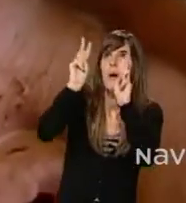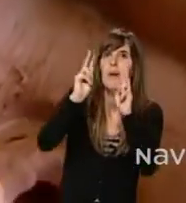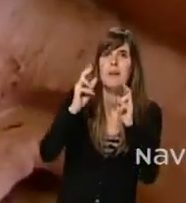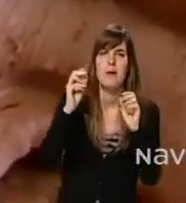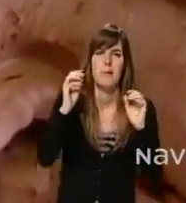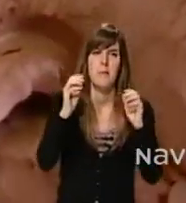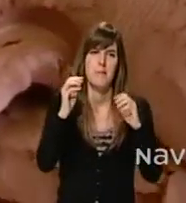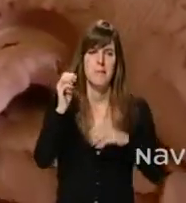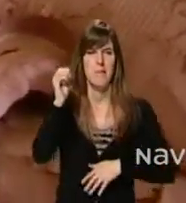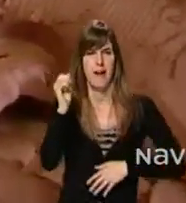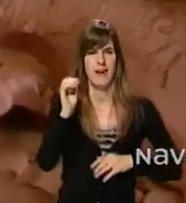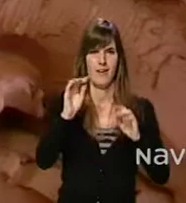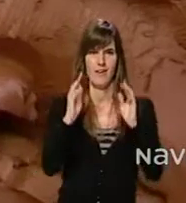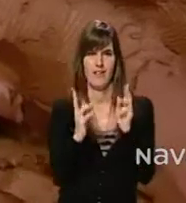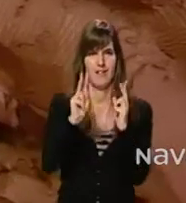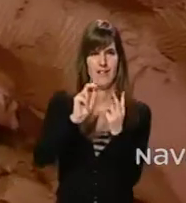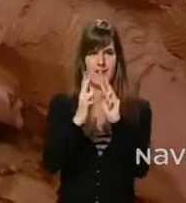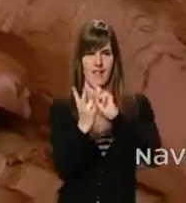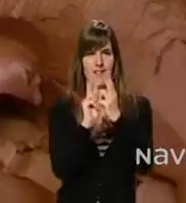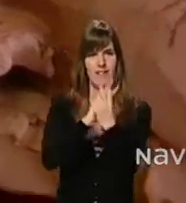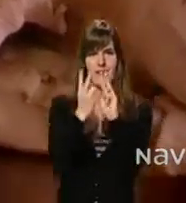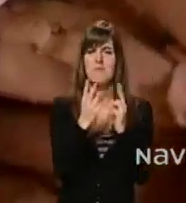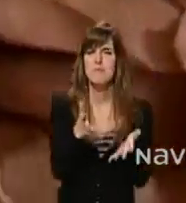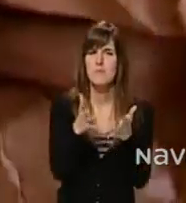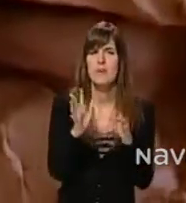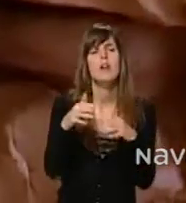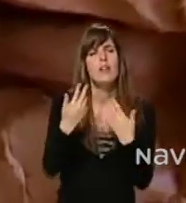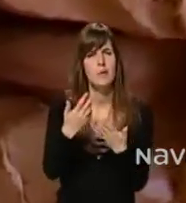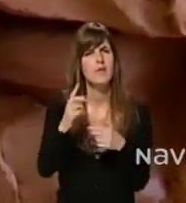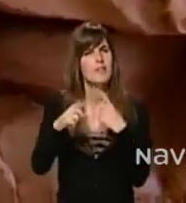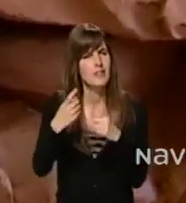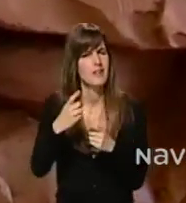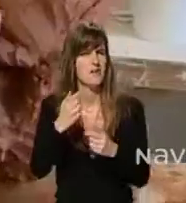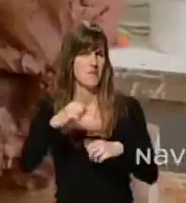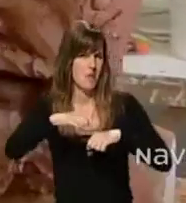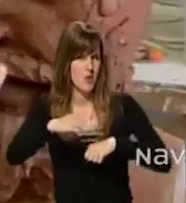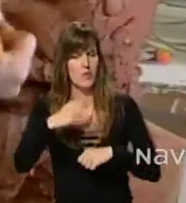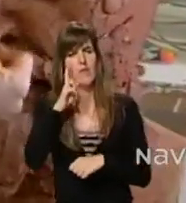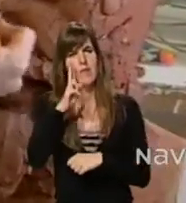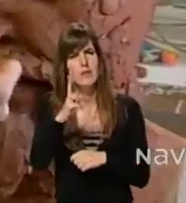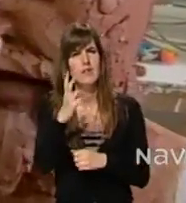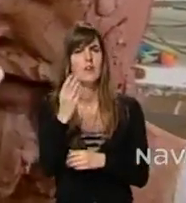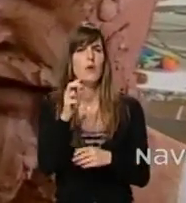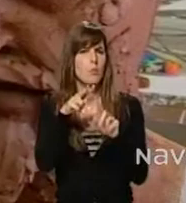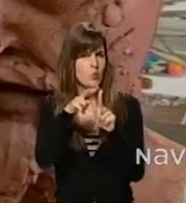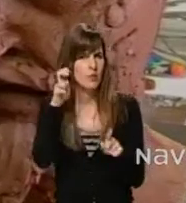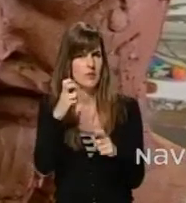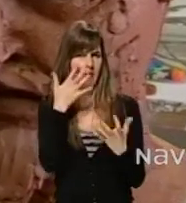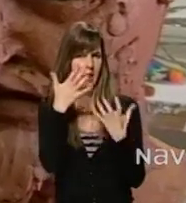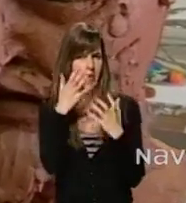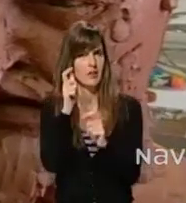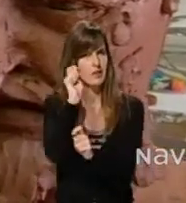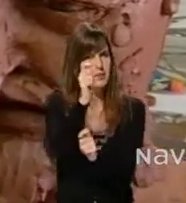con los cabezudos. Luego ya se les ve otros aspectos, ¿no? El lado más escultórico o el de la creación. Y es lo que